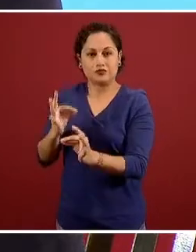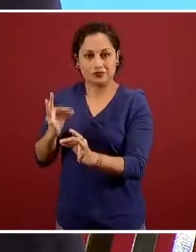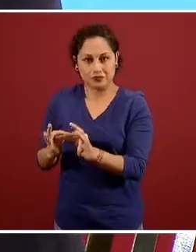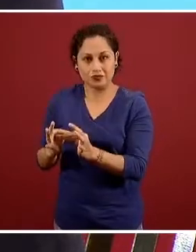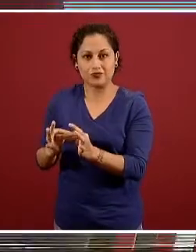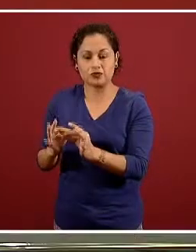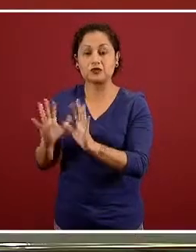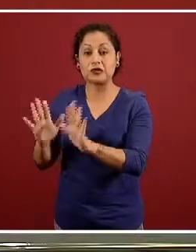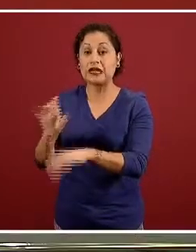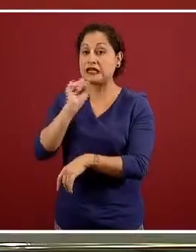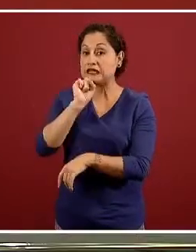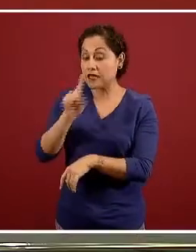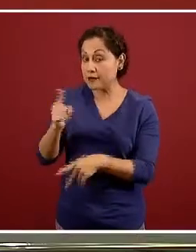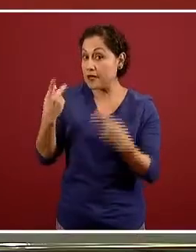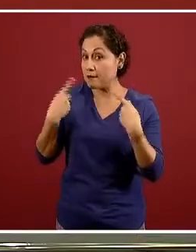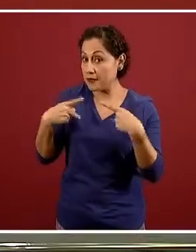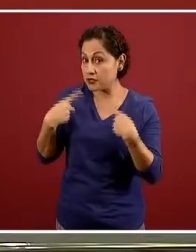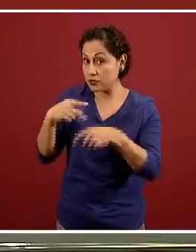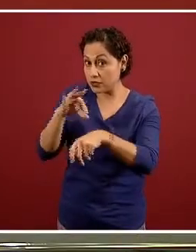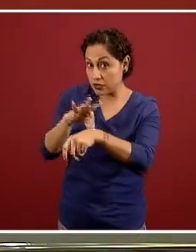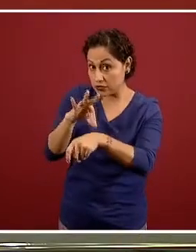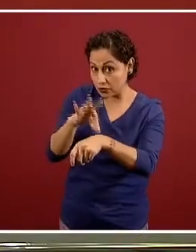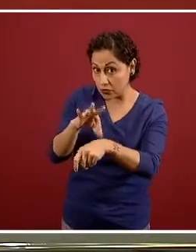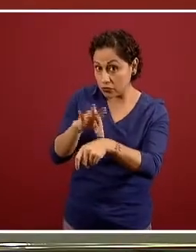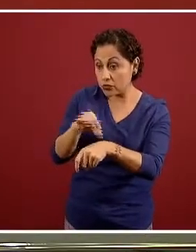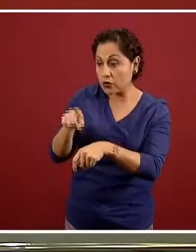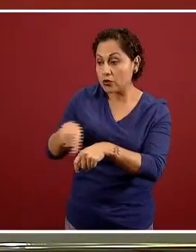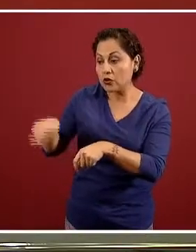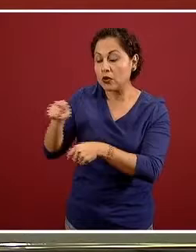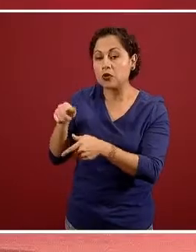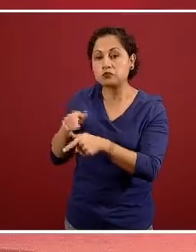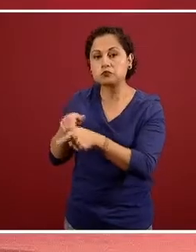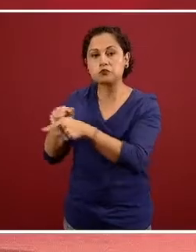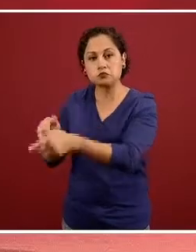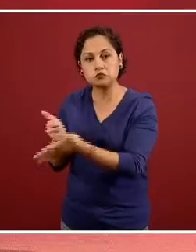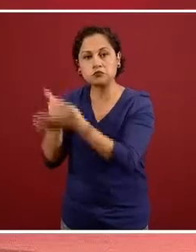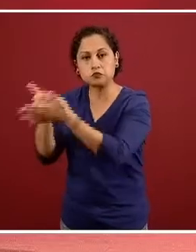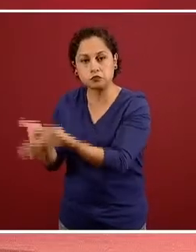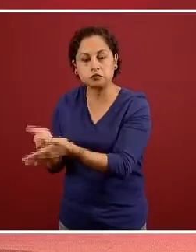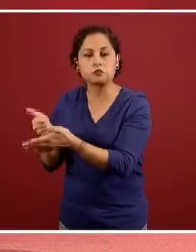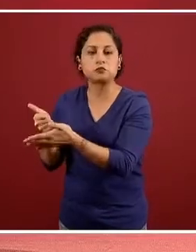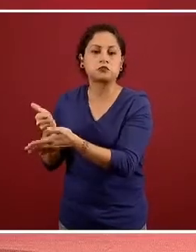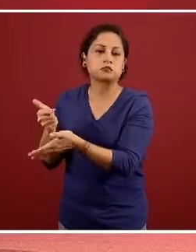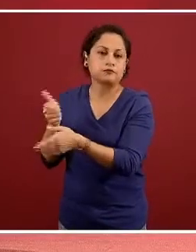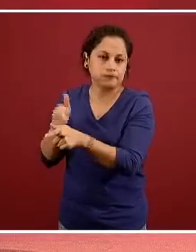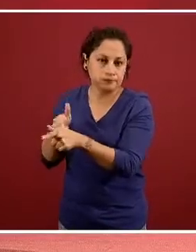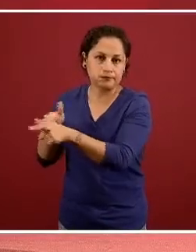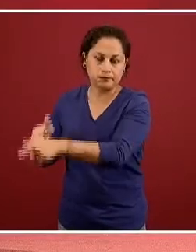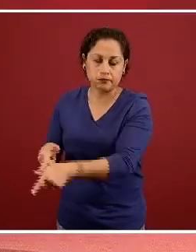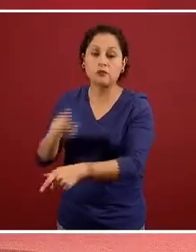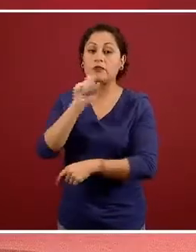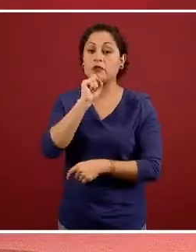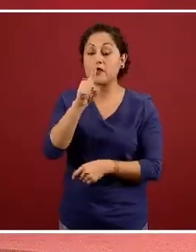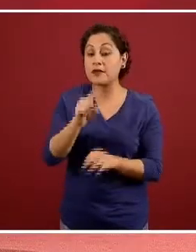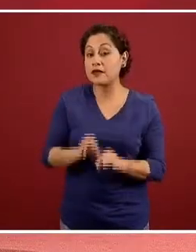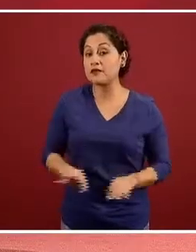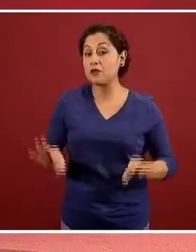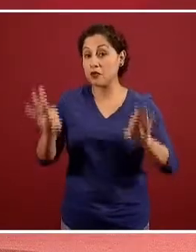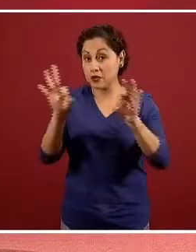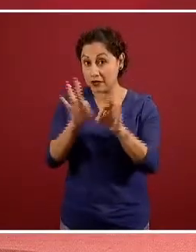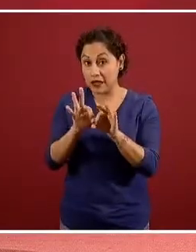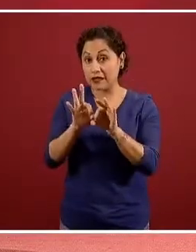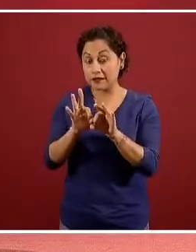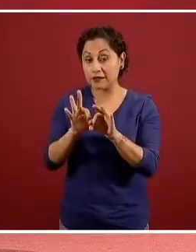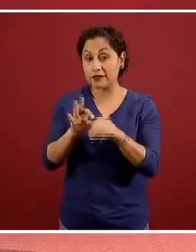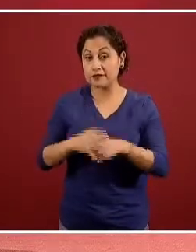personal de salud que lo está realizando. Como requisitos generales, es importante también recordar el uso